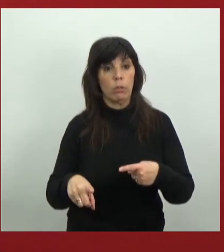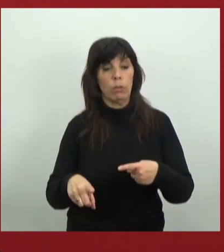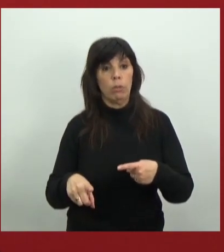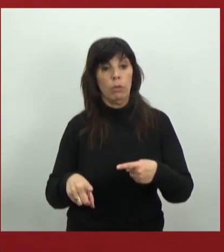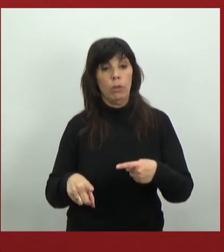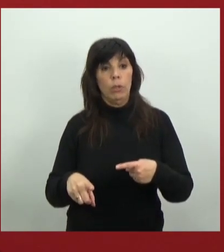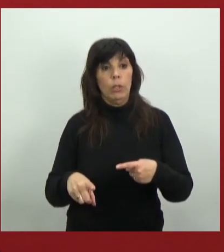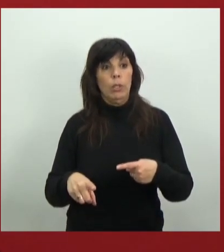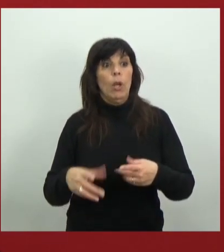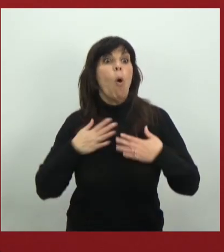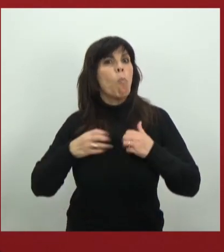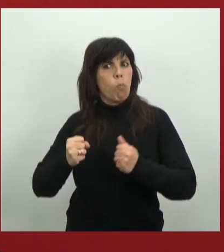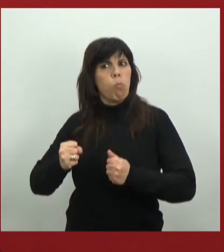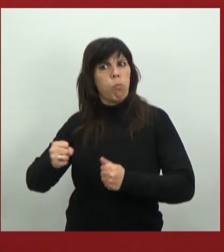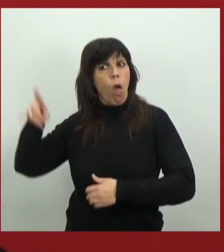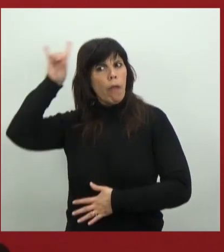poder diabólico.